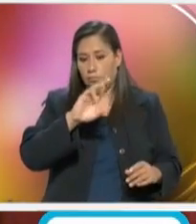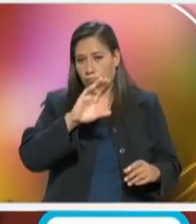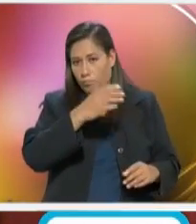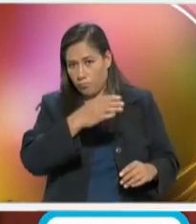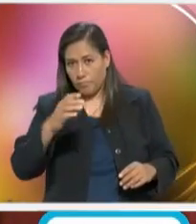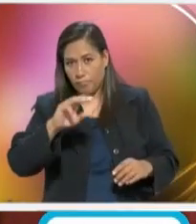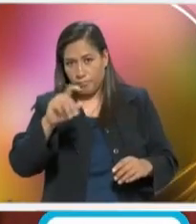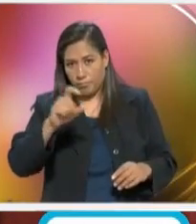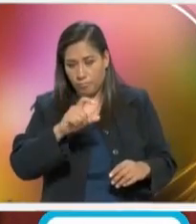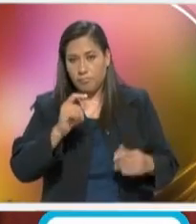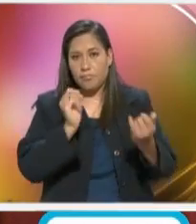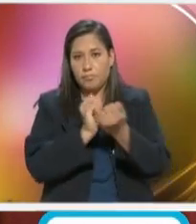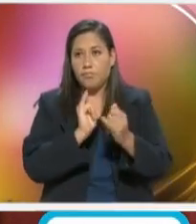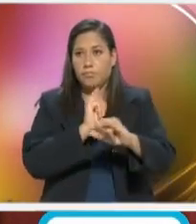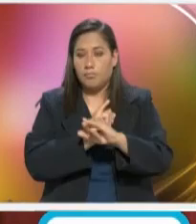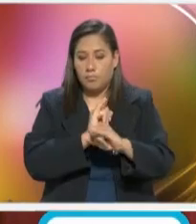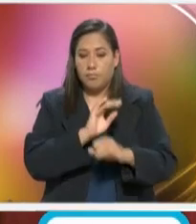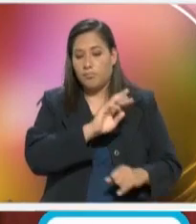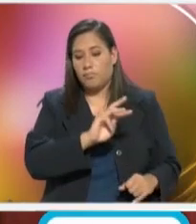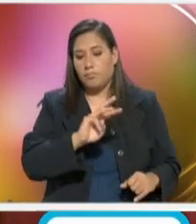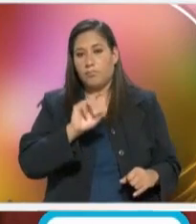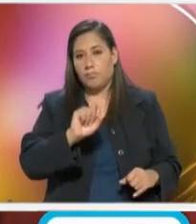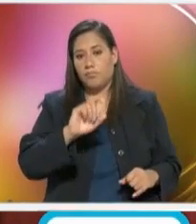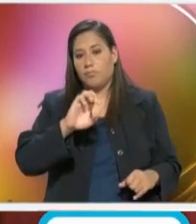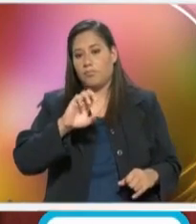MX. Y en la página de internet que es